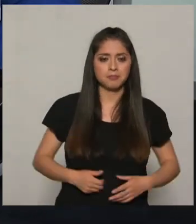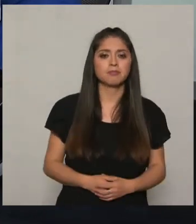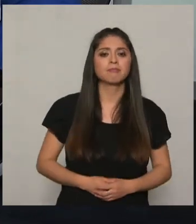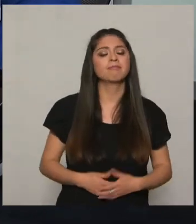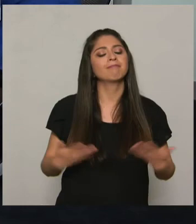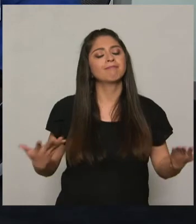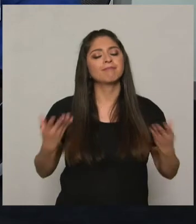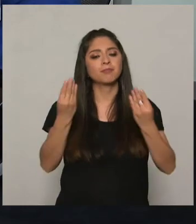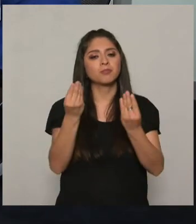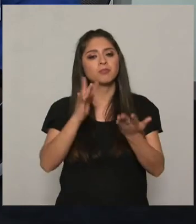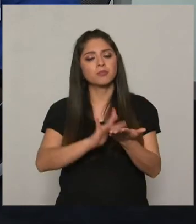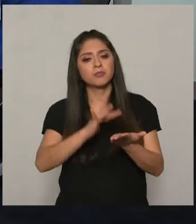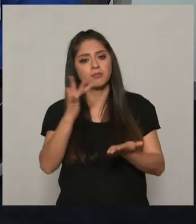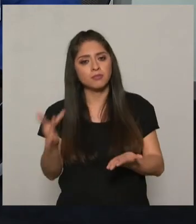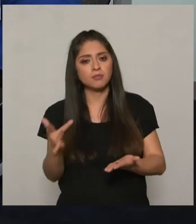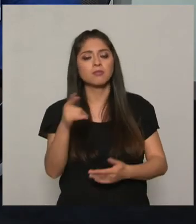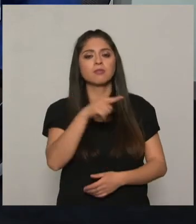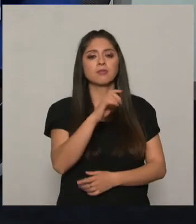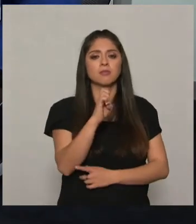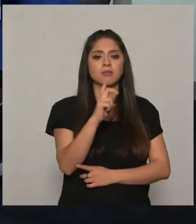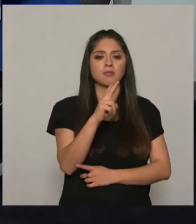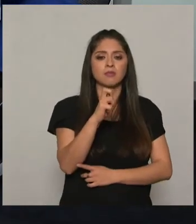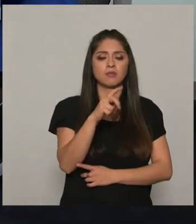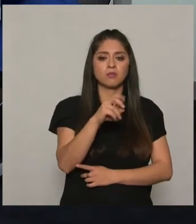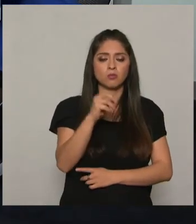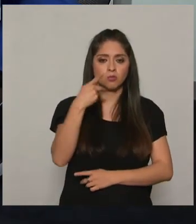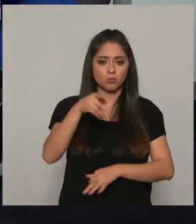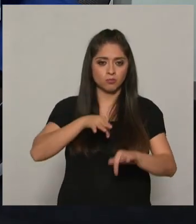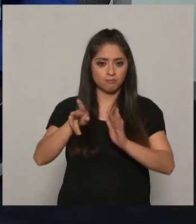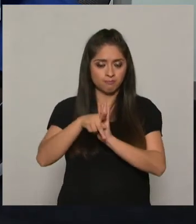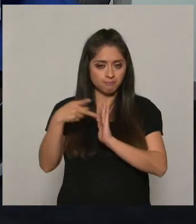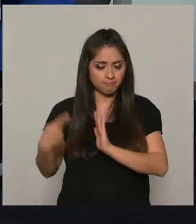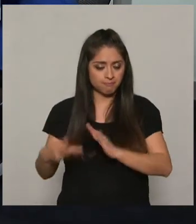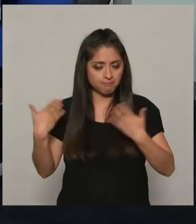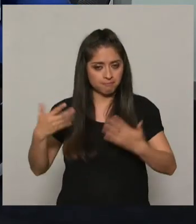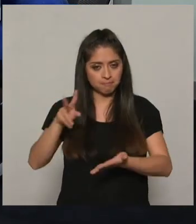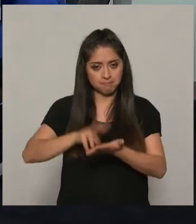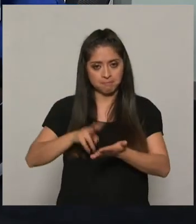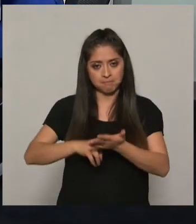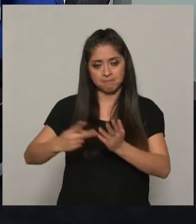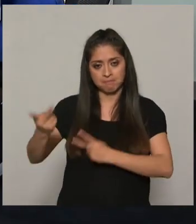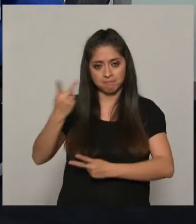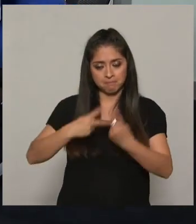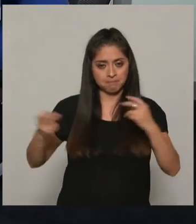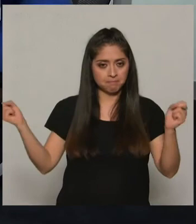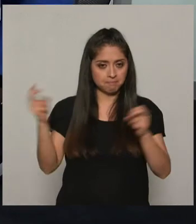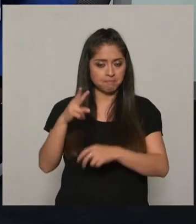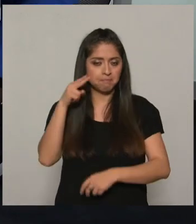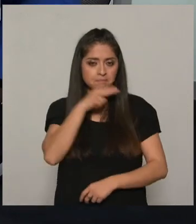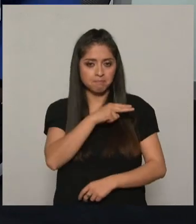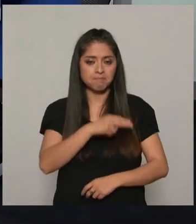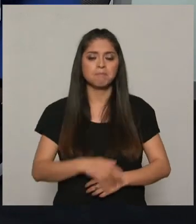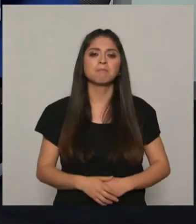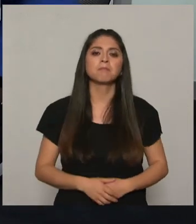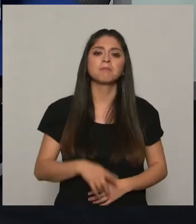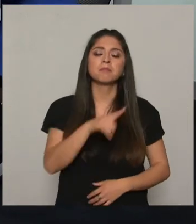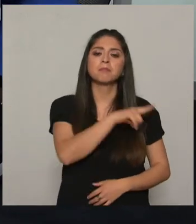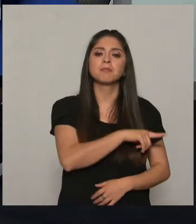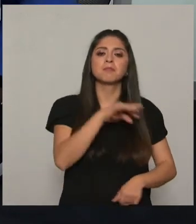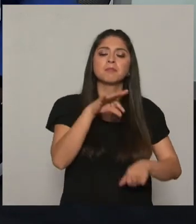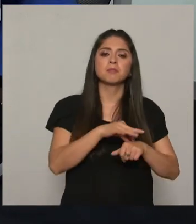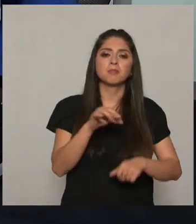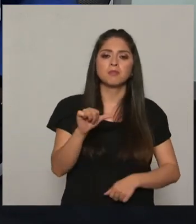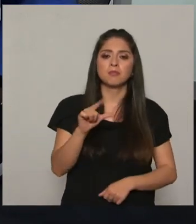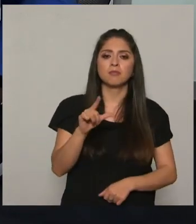más que agradecer a ti, Ernesto Osorio, gracias, periodista, María, tu valiosa participación como siempre. Gracias. Nos vemos gracias, pronto. Mariana. Claro que sí. Y al